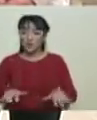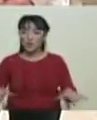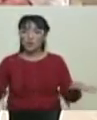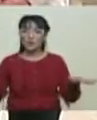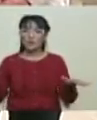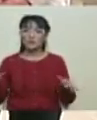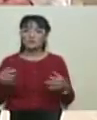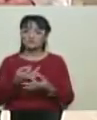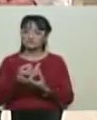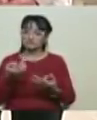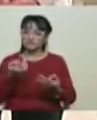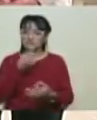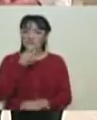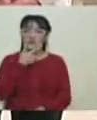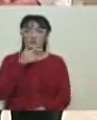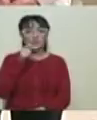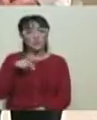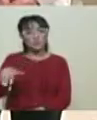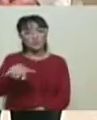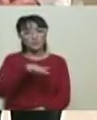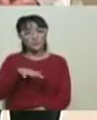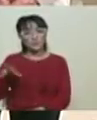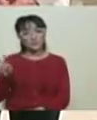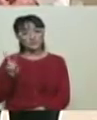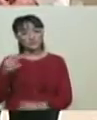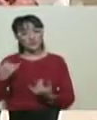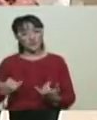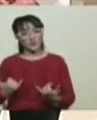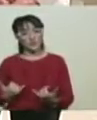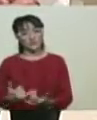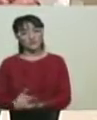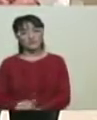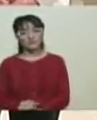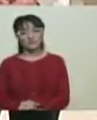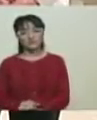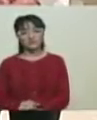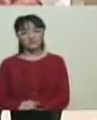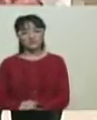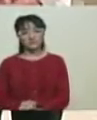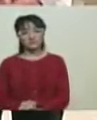un gesto bien hermoso del pueblo venezolano lo que está haciendo el día de hoy.